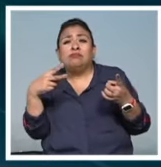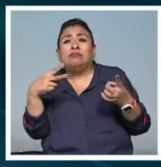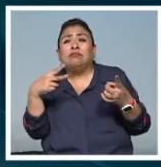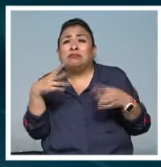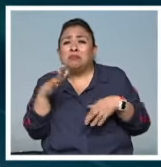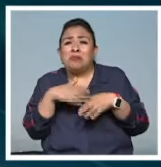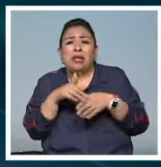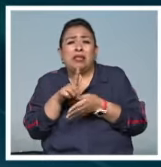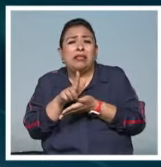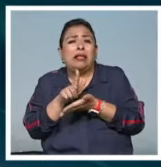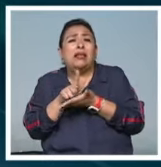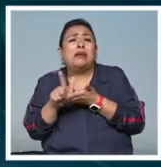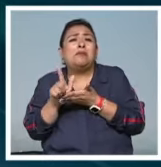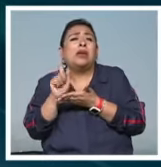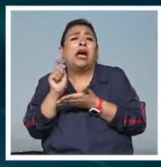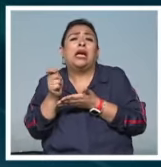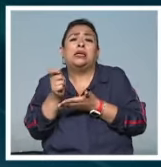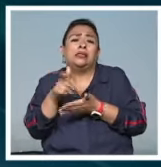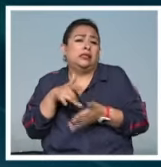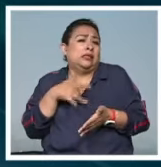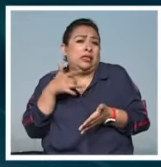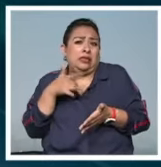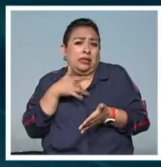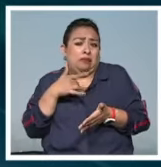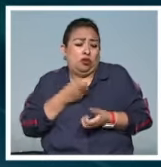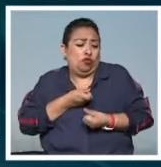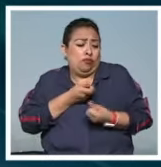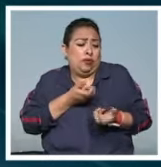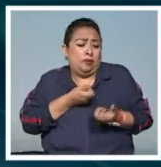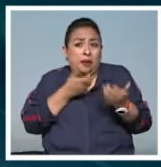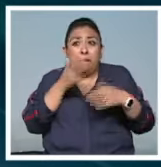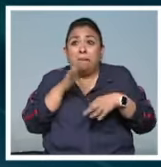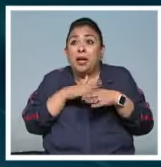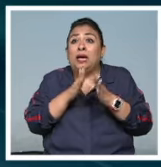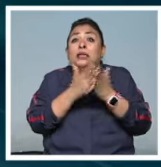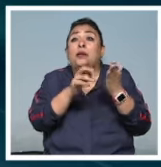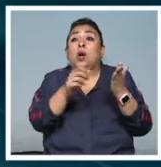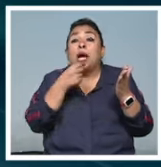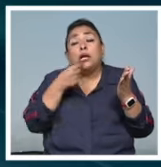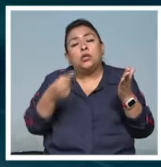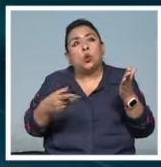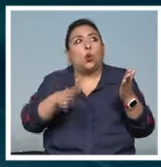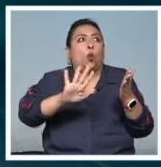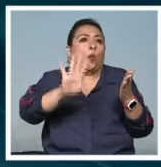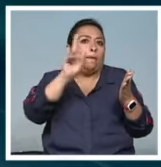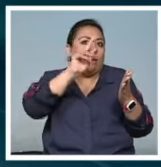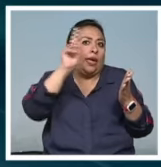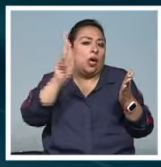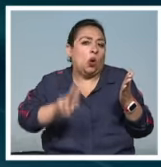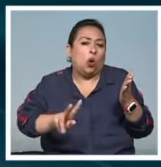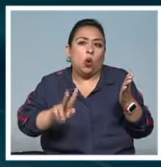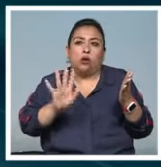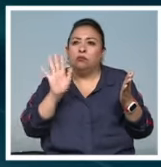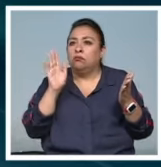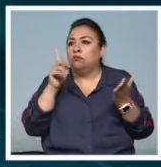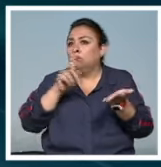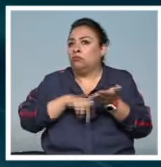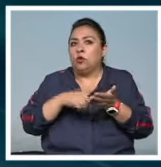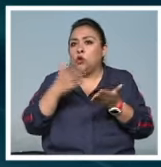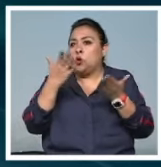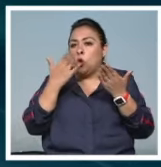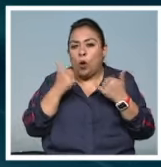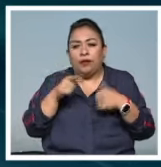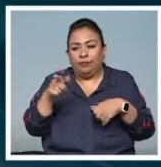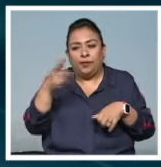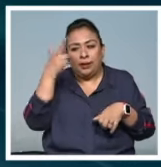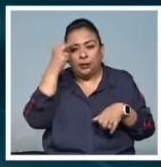más pura que son los sentimientos, más aún en un libro de niños, donde obviamente no hay, como tú